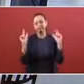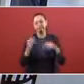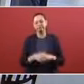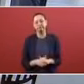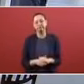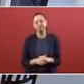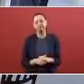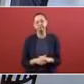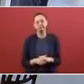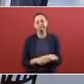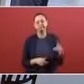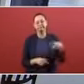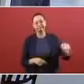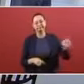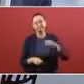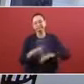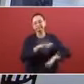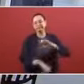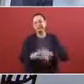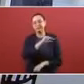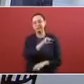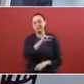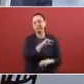a empresas particulares.